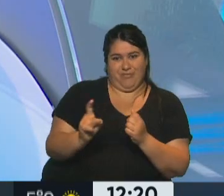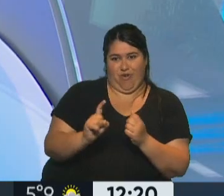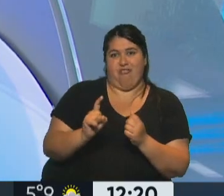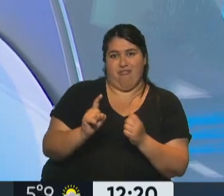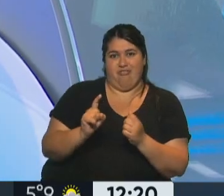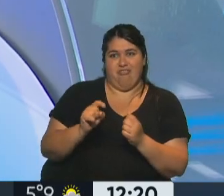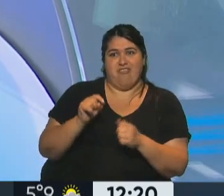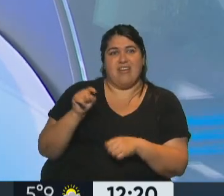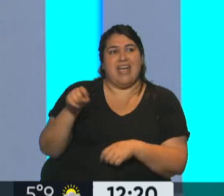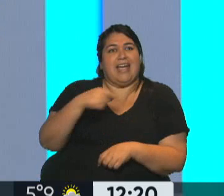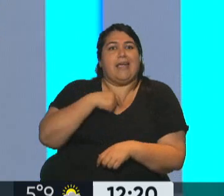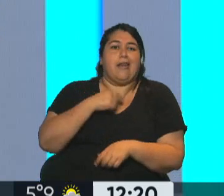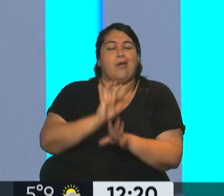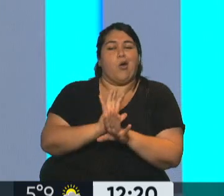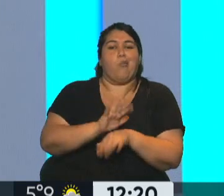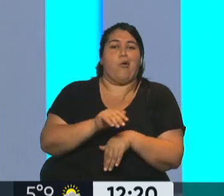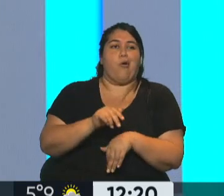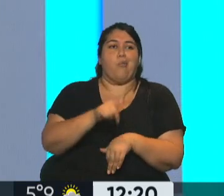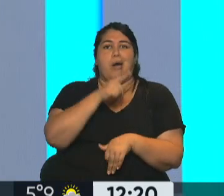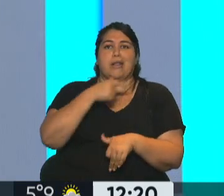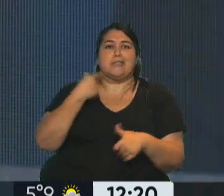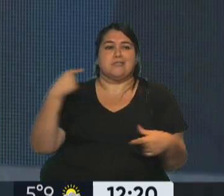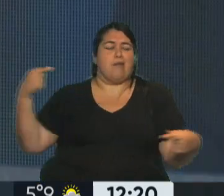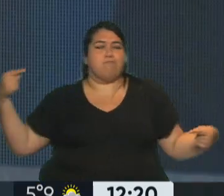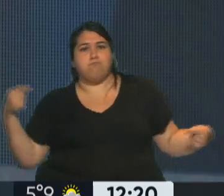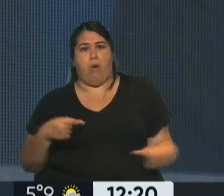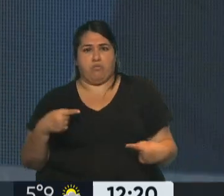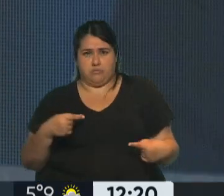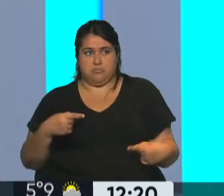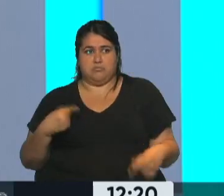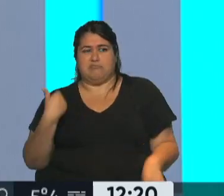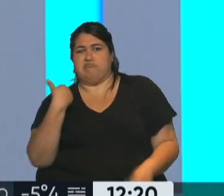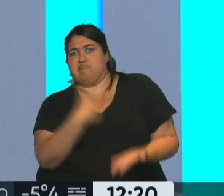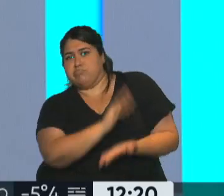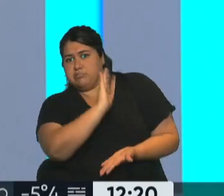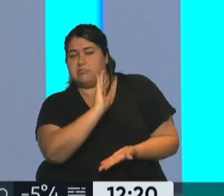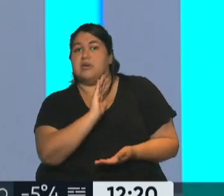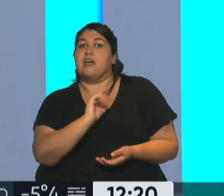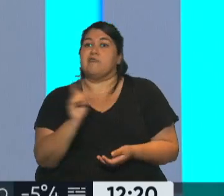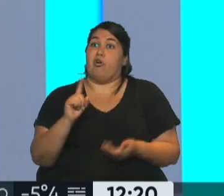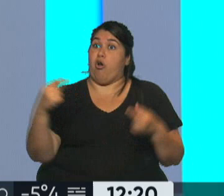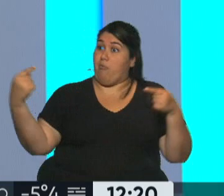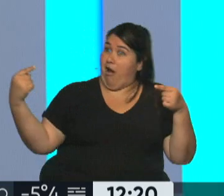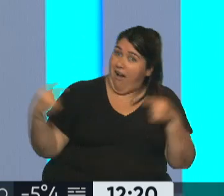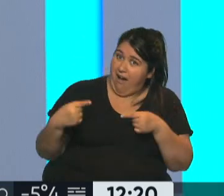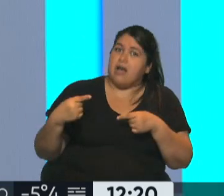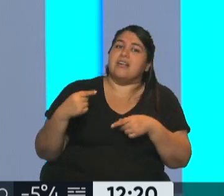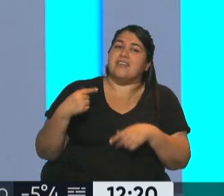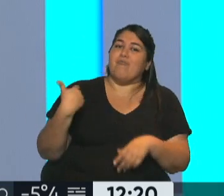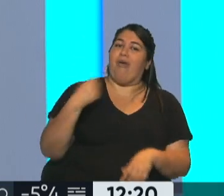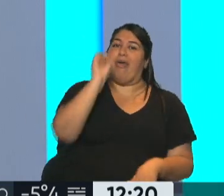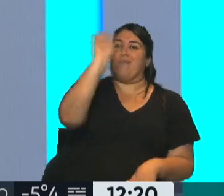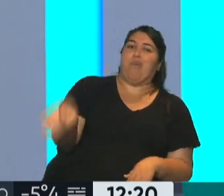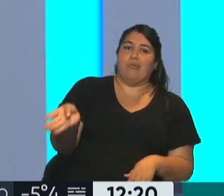extrema derecha, esta idea de que el otro es un enemigo, no un adversario, y al enemigo se lo destruye, al adversario se le gana. Entonces, si empieza a haber una política fuerte